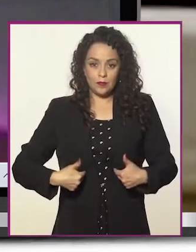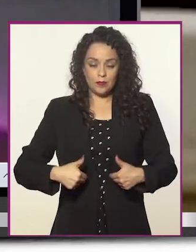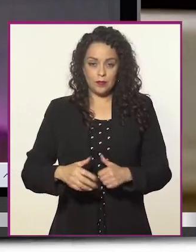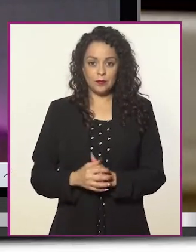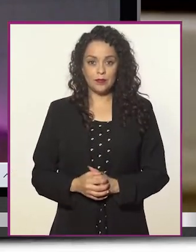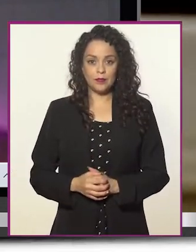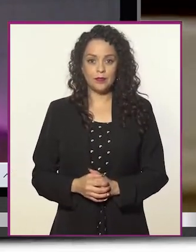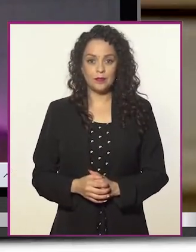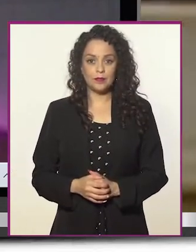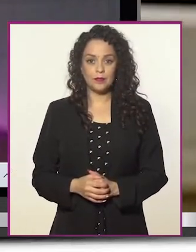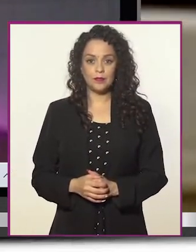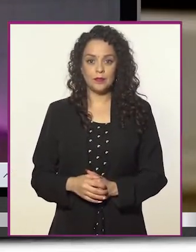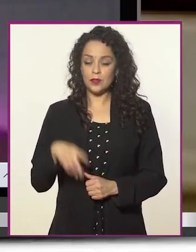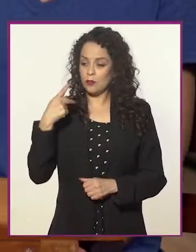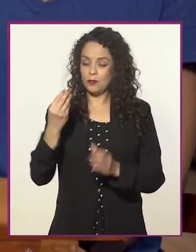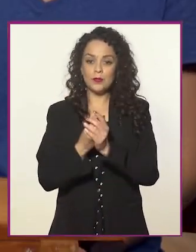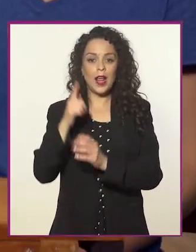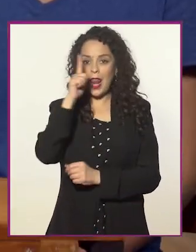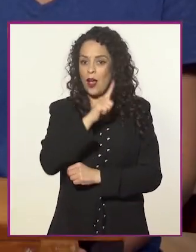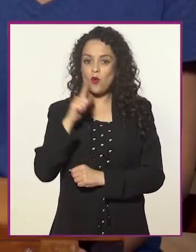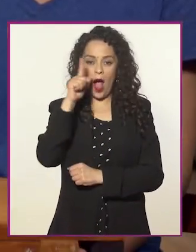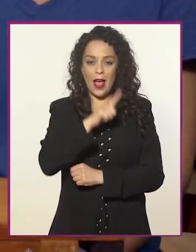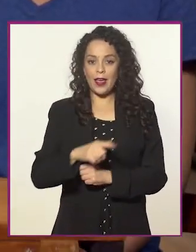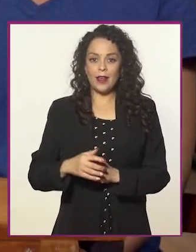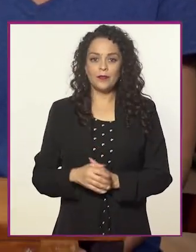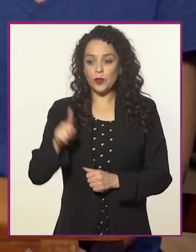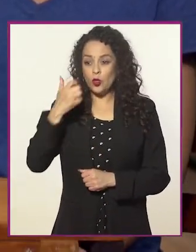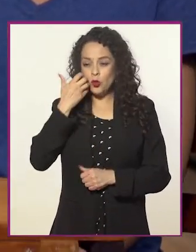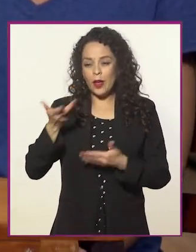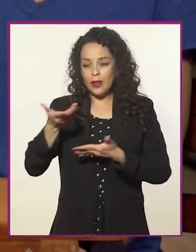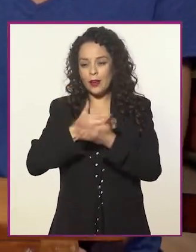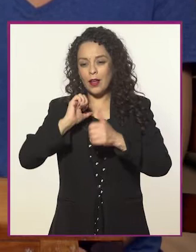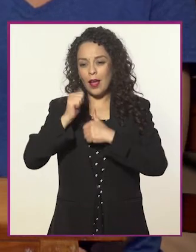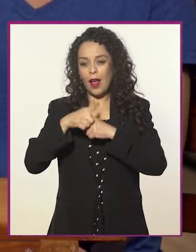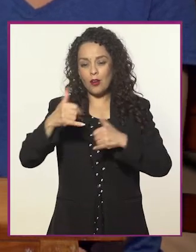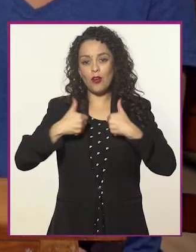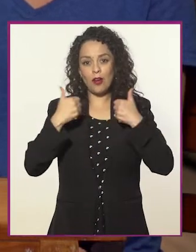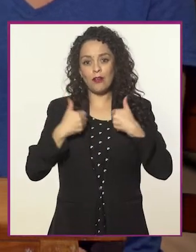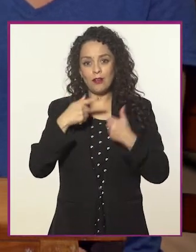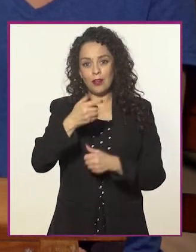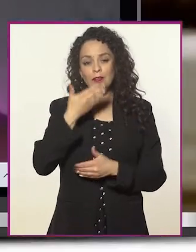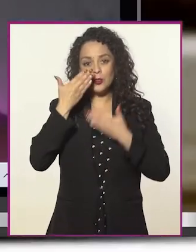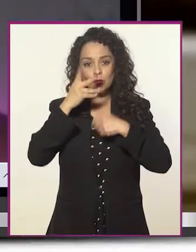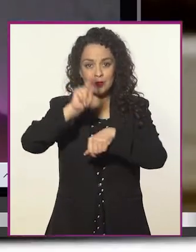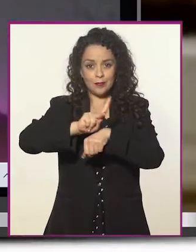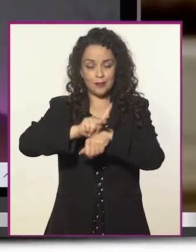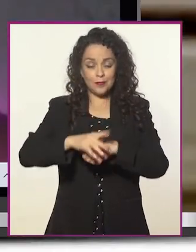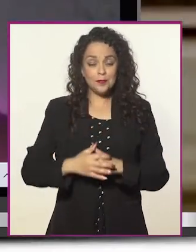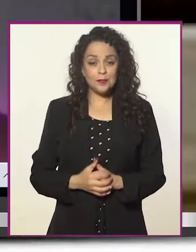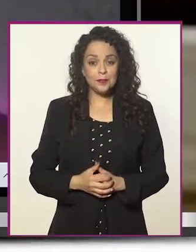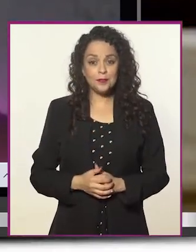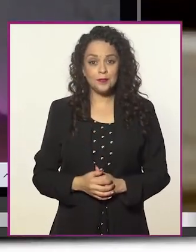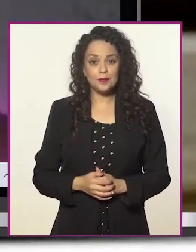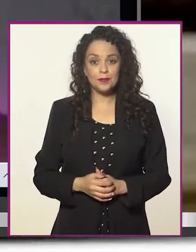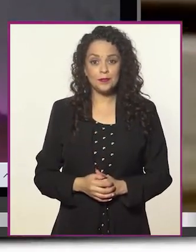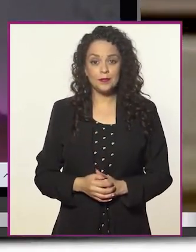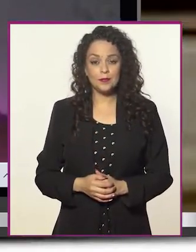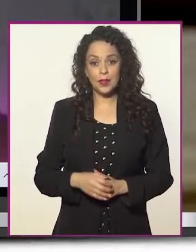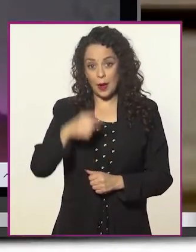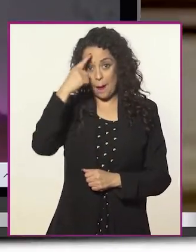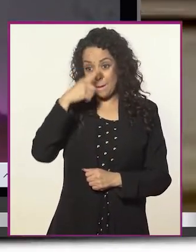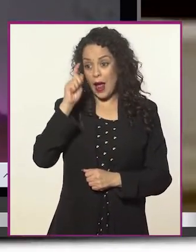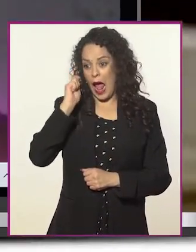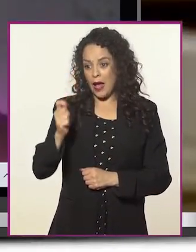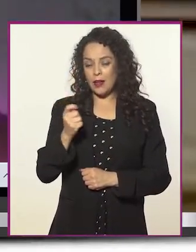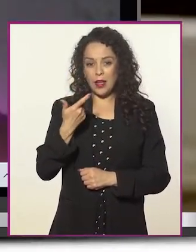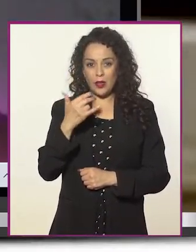humana el lenguaje. ¿Quieres compartirles algo a las y los chicos de bachillerato? Para ser guionista,